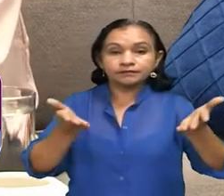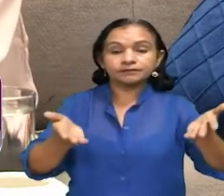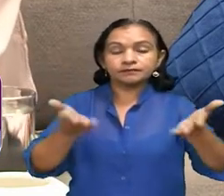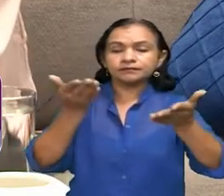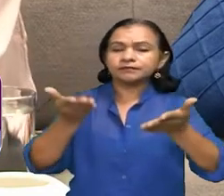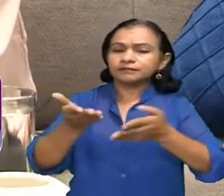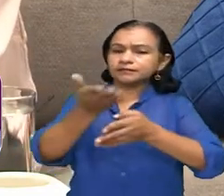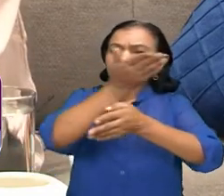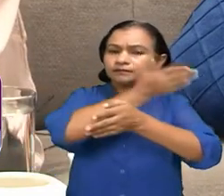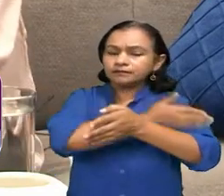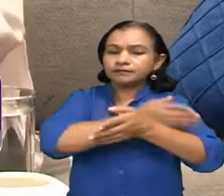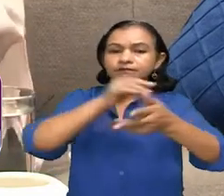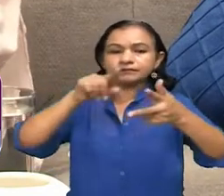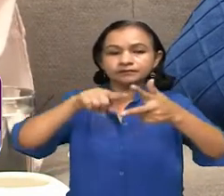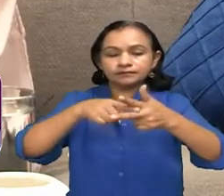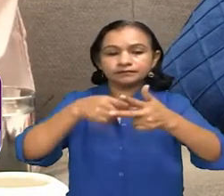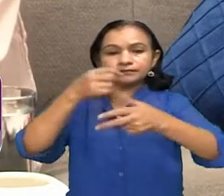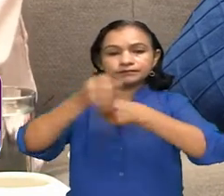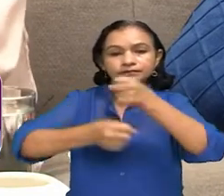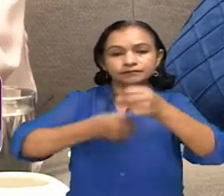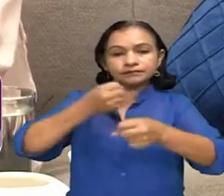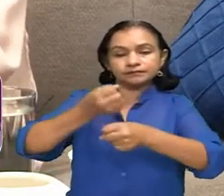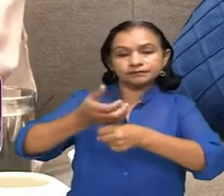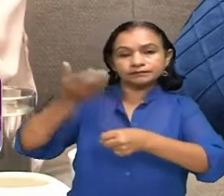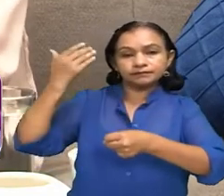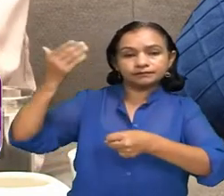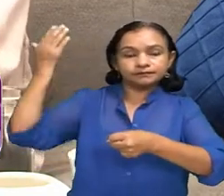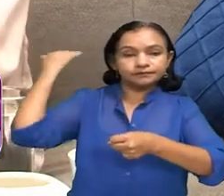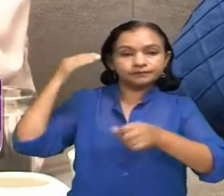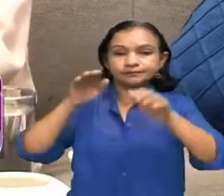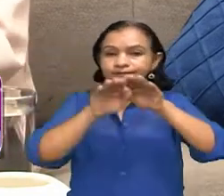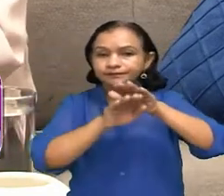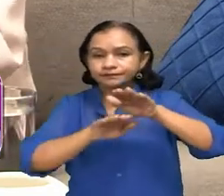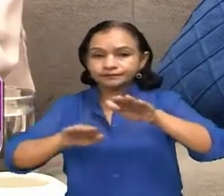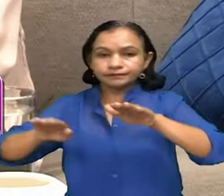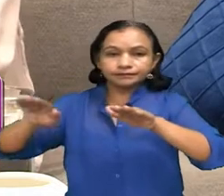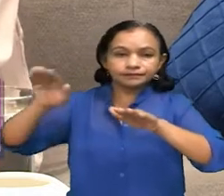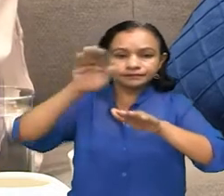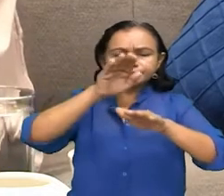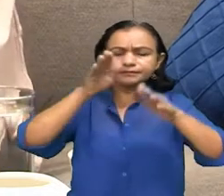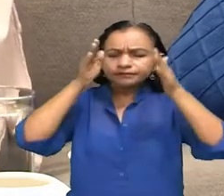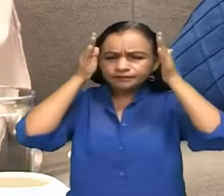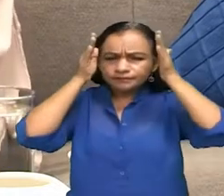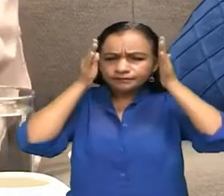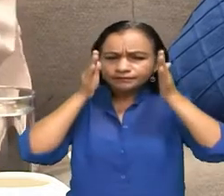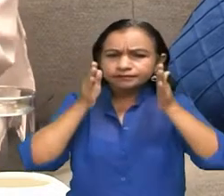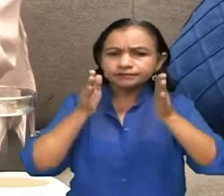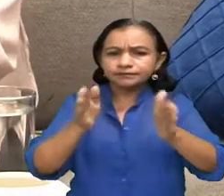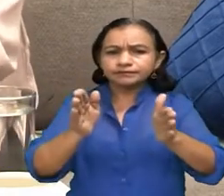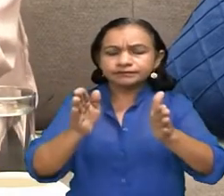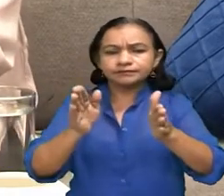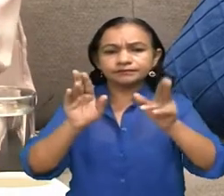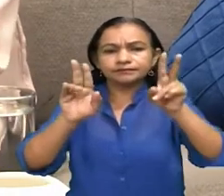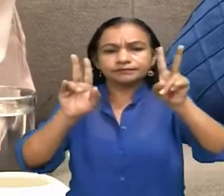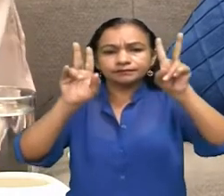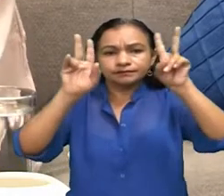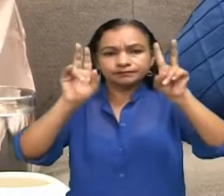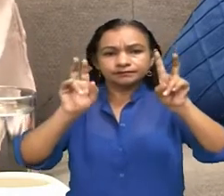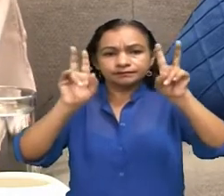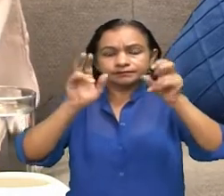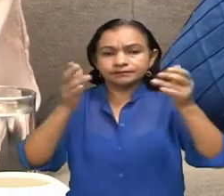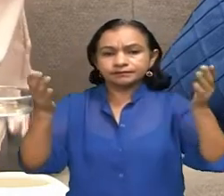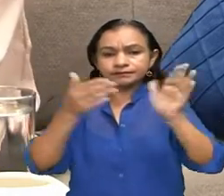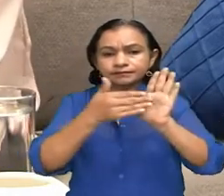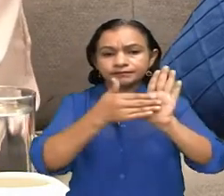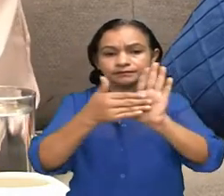¿verdad? Claro. Desde el año pasado, ya con más... más firmeza en el tema de denominarnos como un modelo